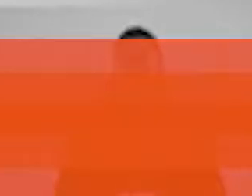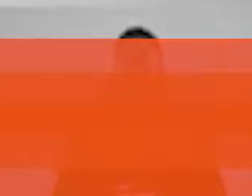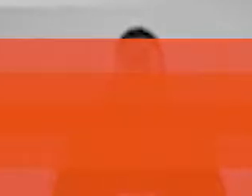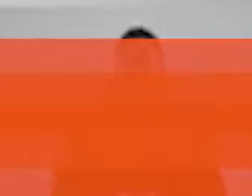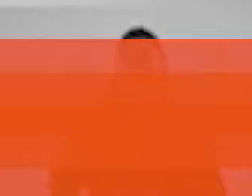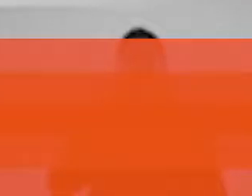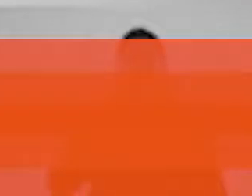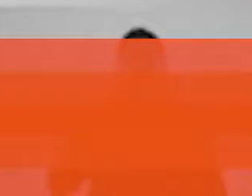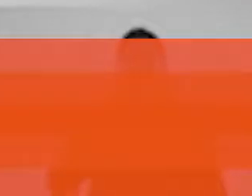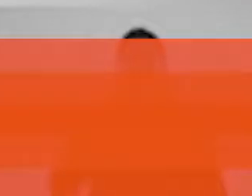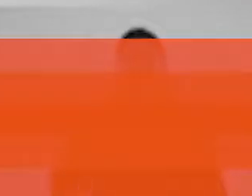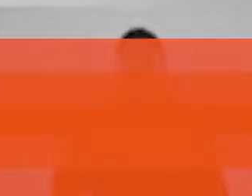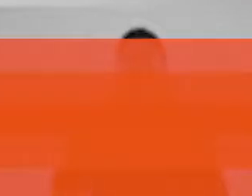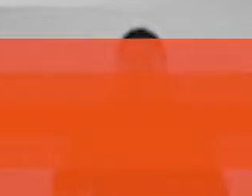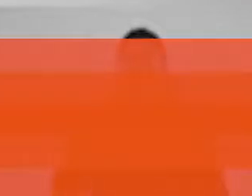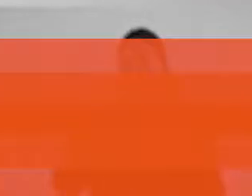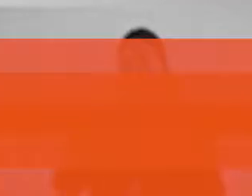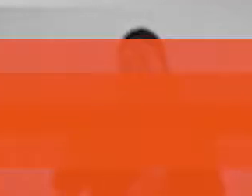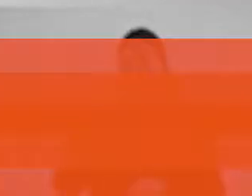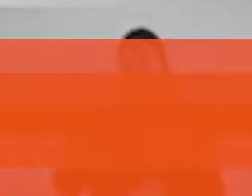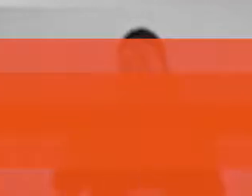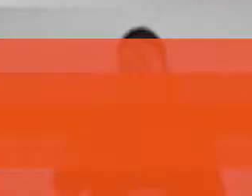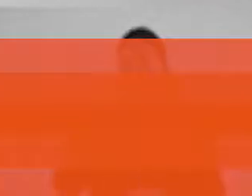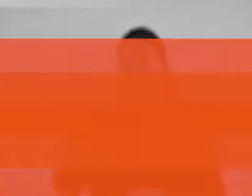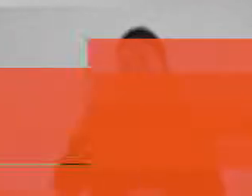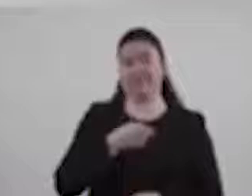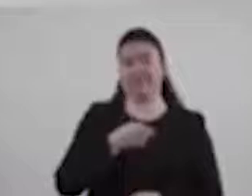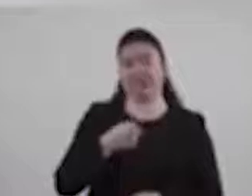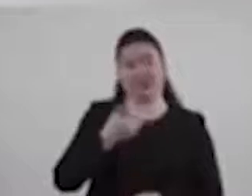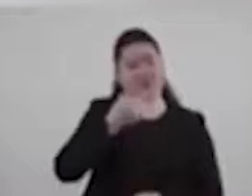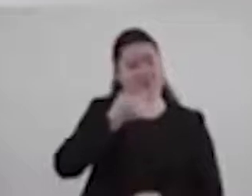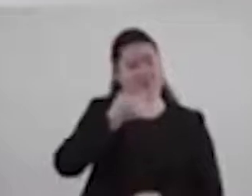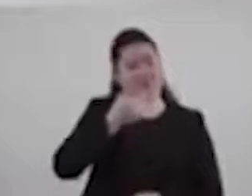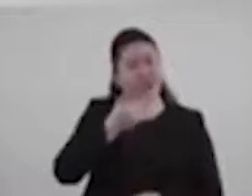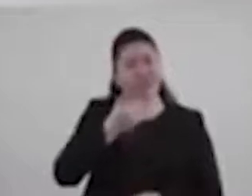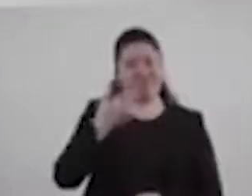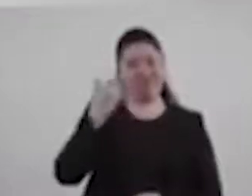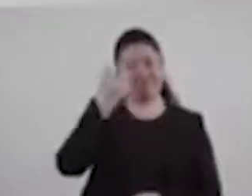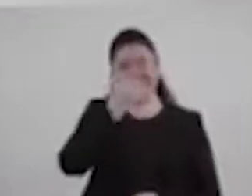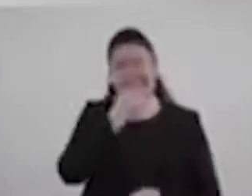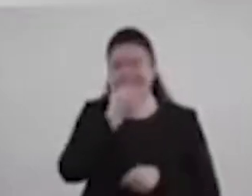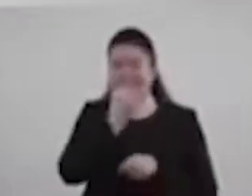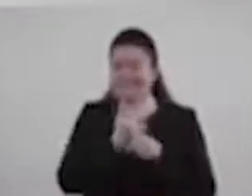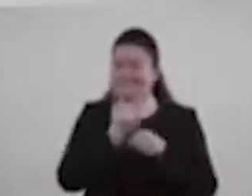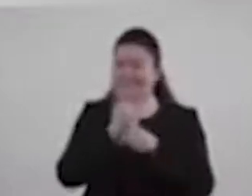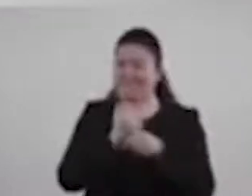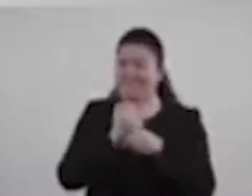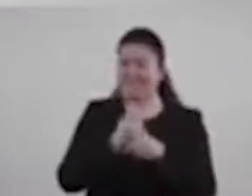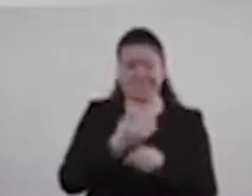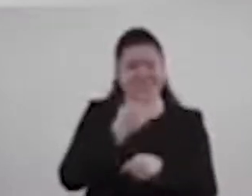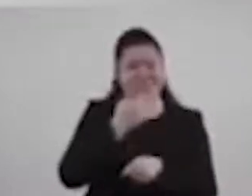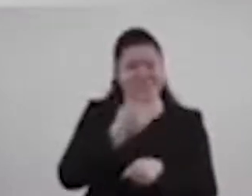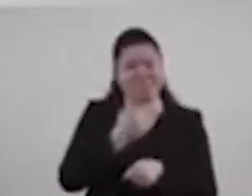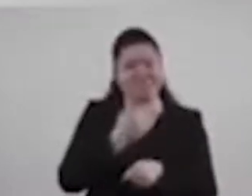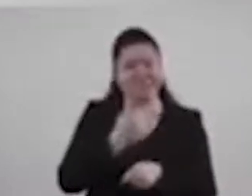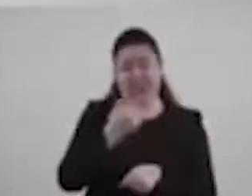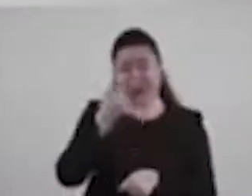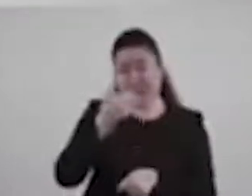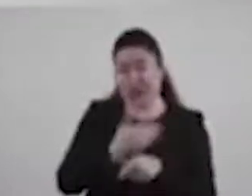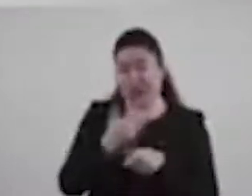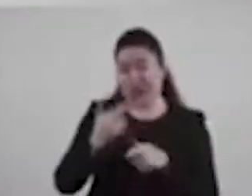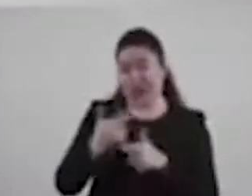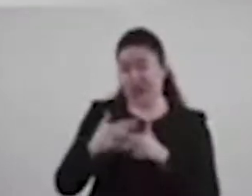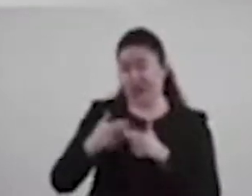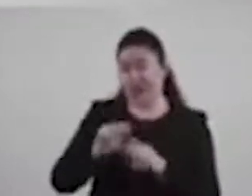un trabajo y estamos seguros que lo va a desarrollar hasta sus últimas consecuencias. Y eso, como jefa de